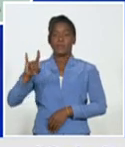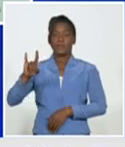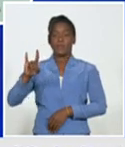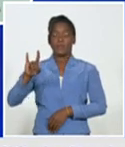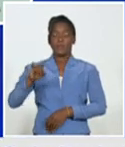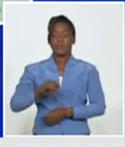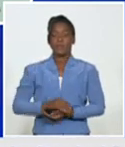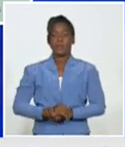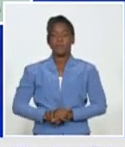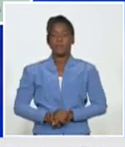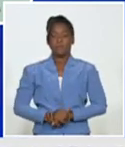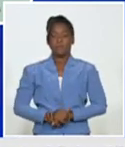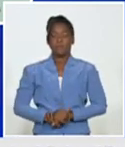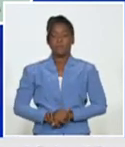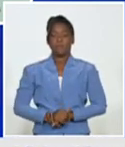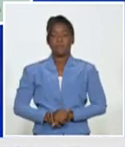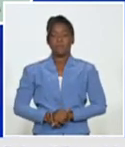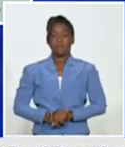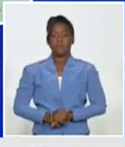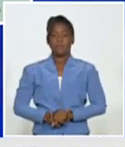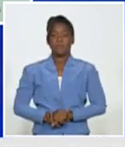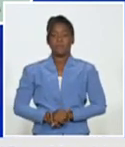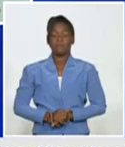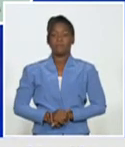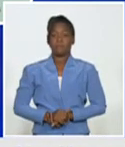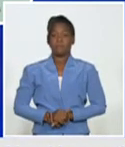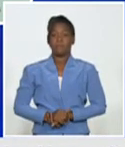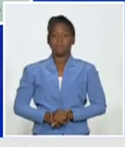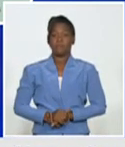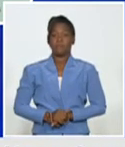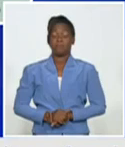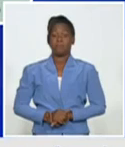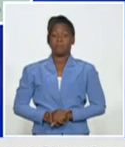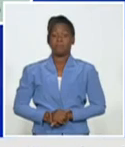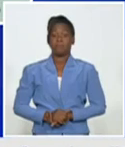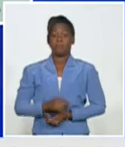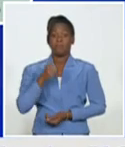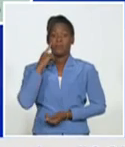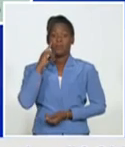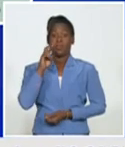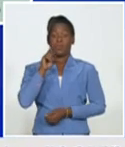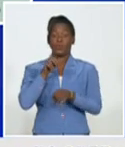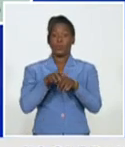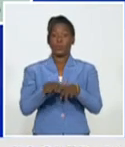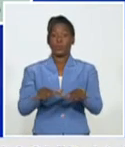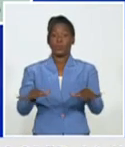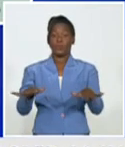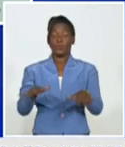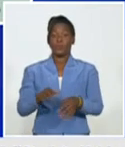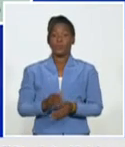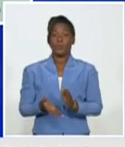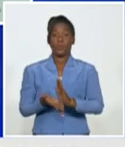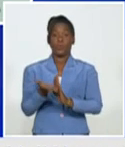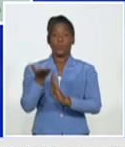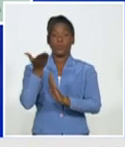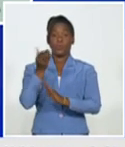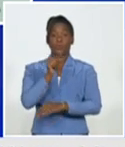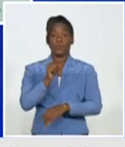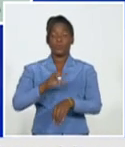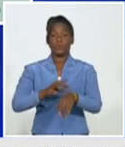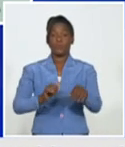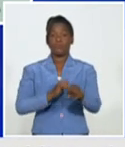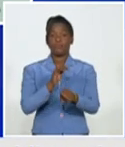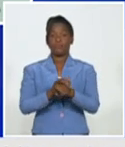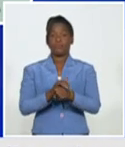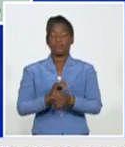ayer, dispersos en todo el territorio y con cifras elevadas. Mayabeque incrementa los